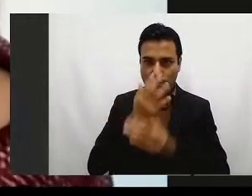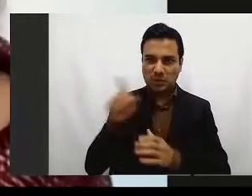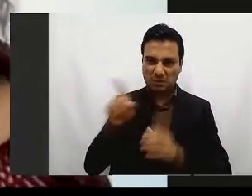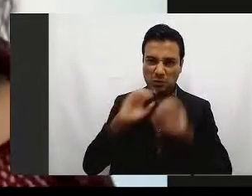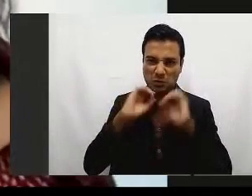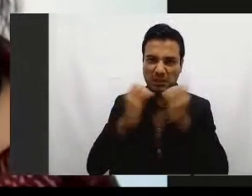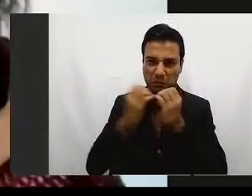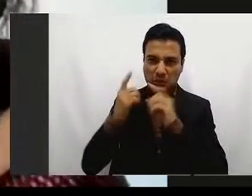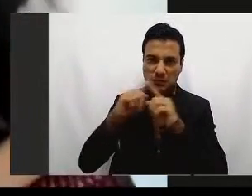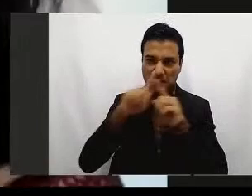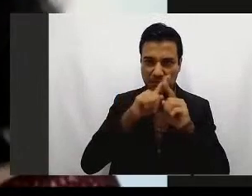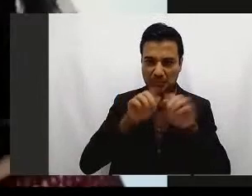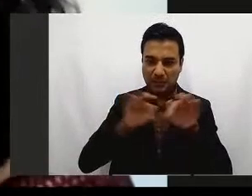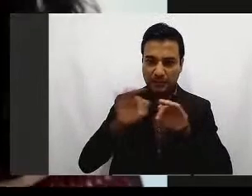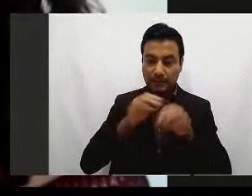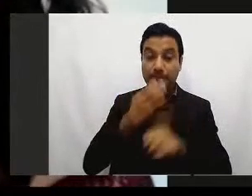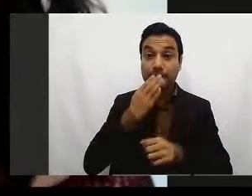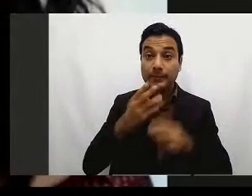organismos. Bienvenida, Isabel.